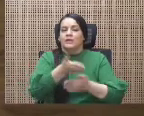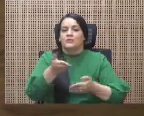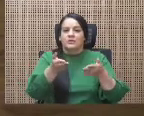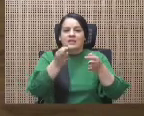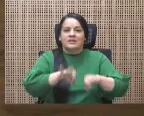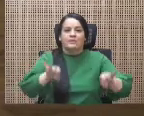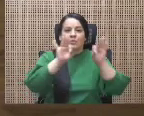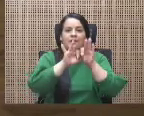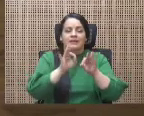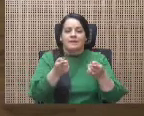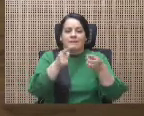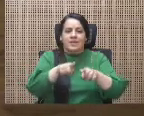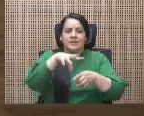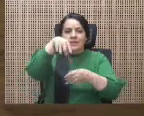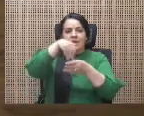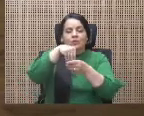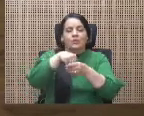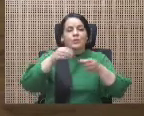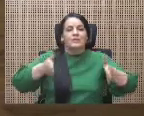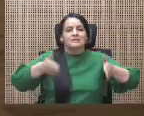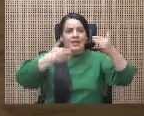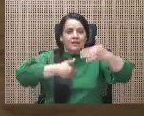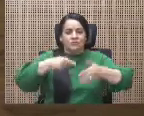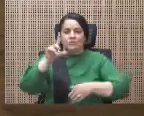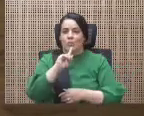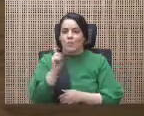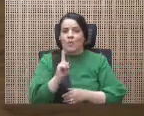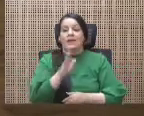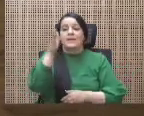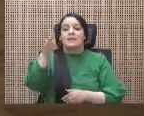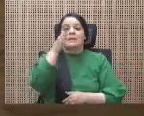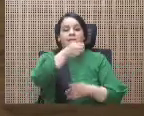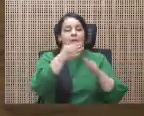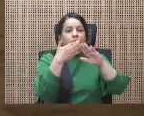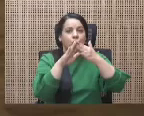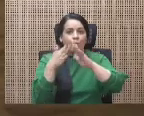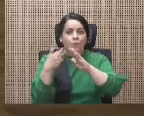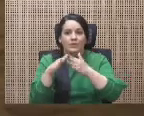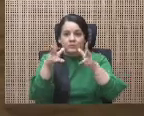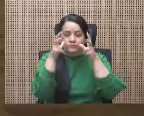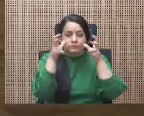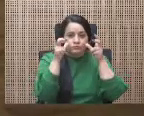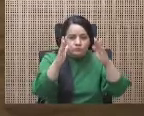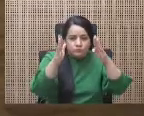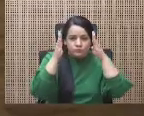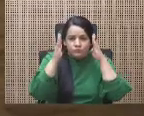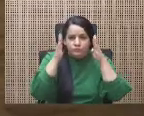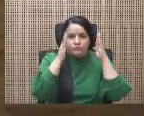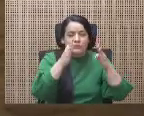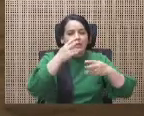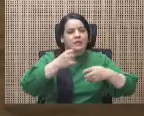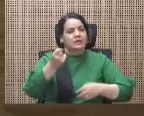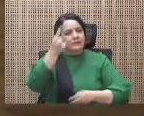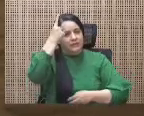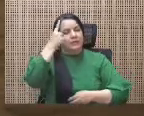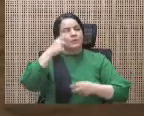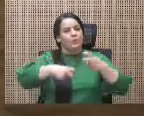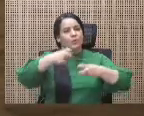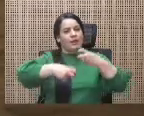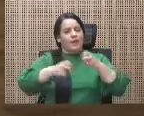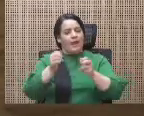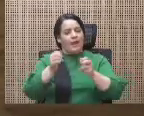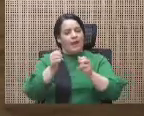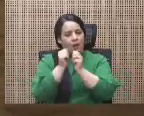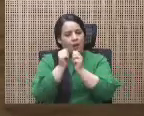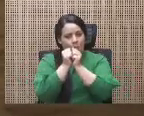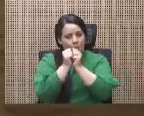cuatro paredes. Visitar las comunidades, escucharles con atención, comprender las problemáticas y acompañar las